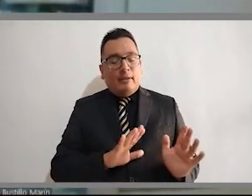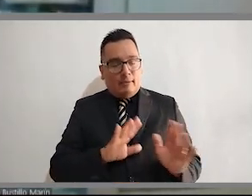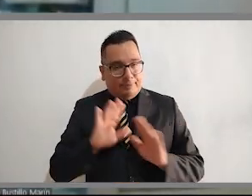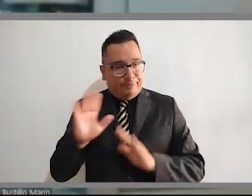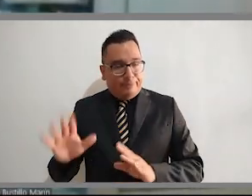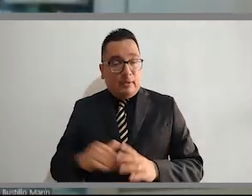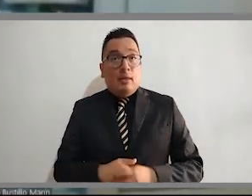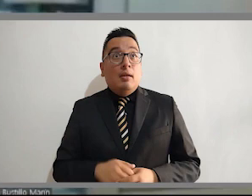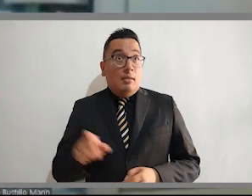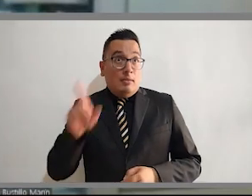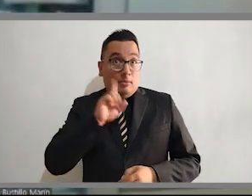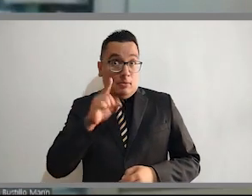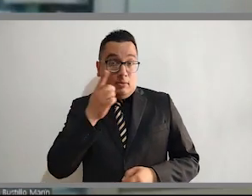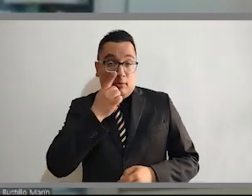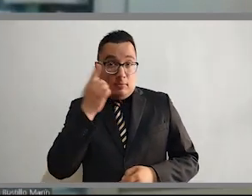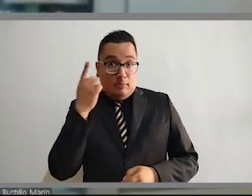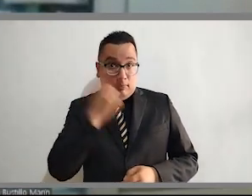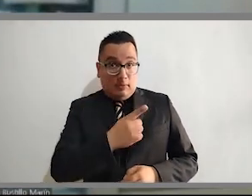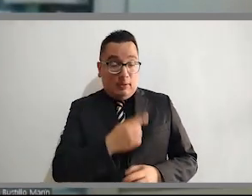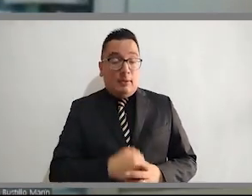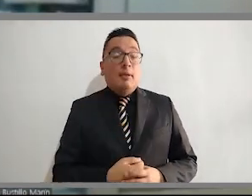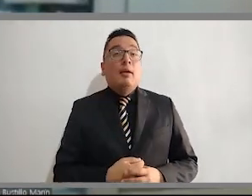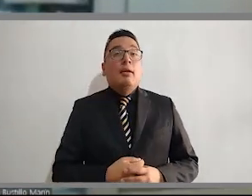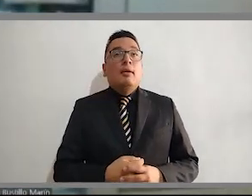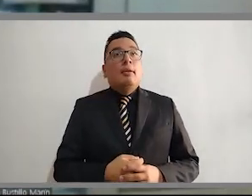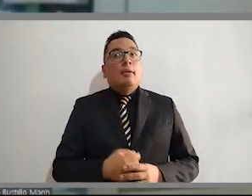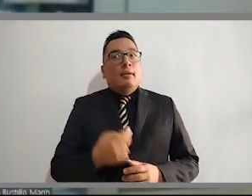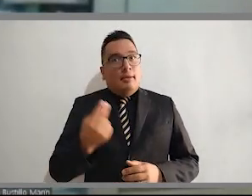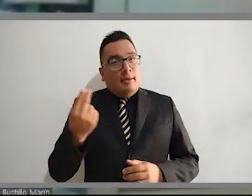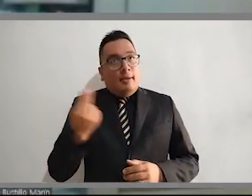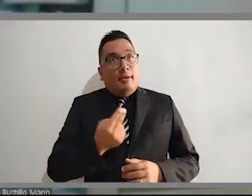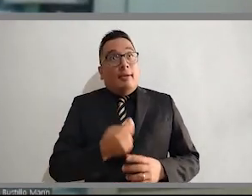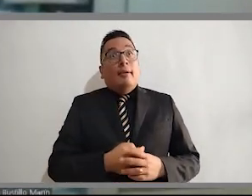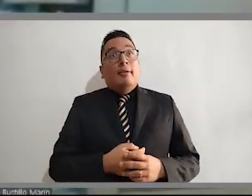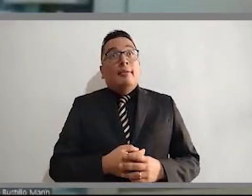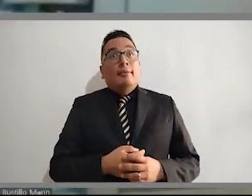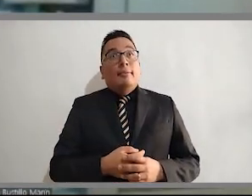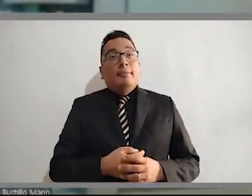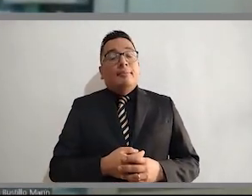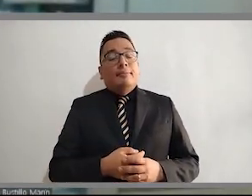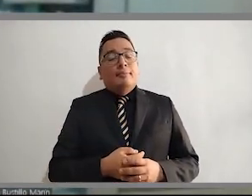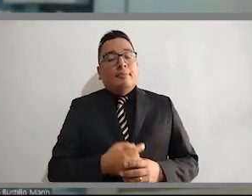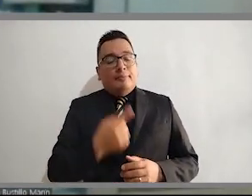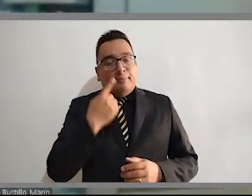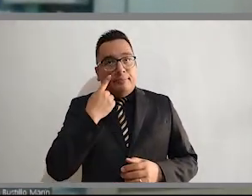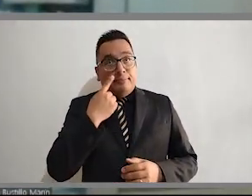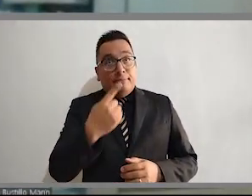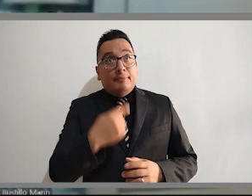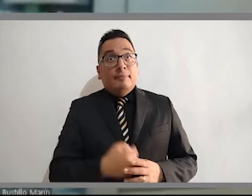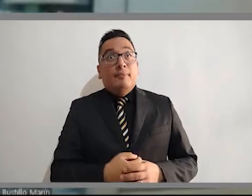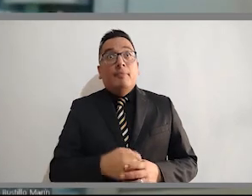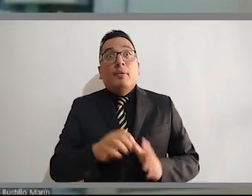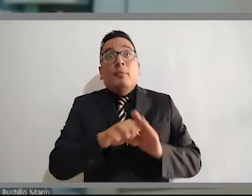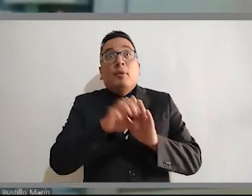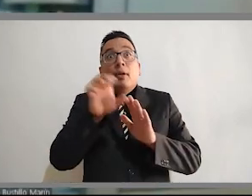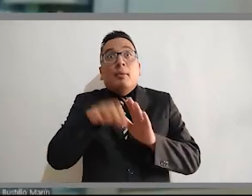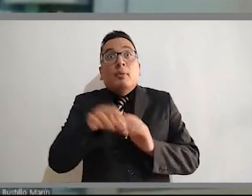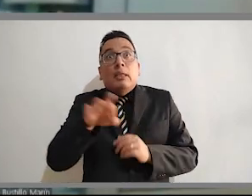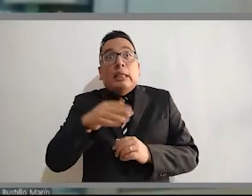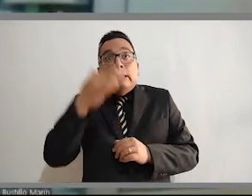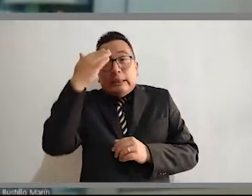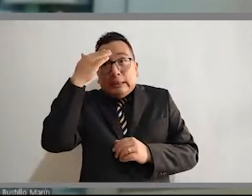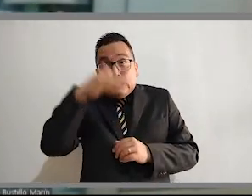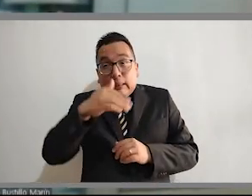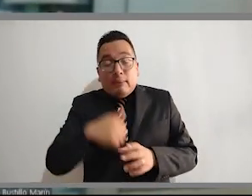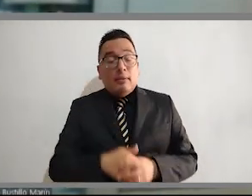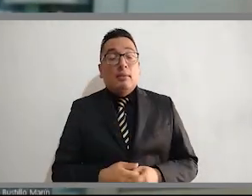Otro de los criterios importantes, en cuanto se conozca de un caso